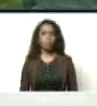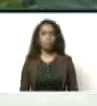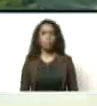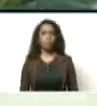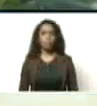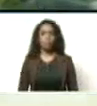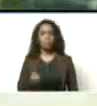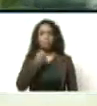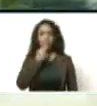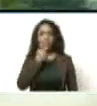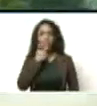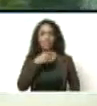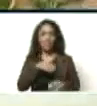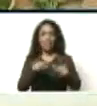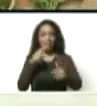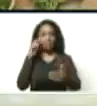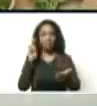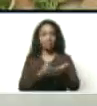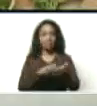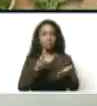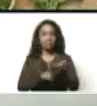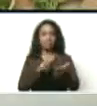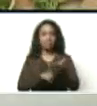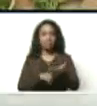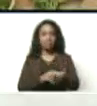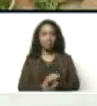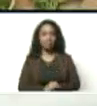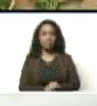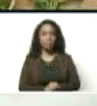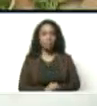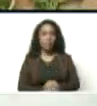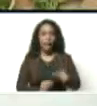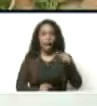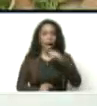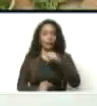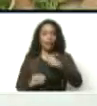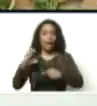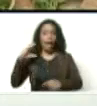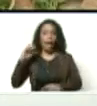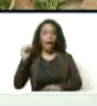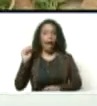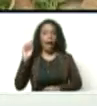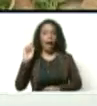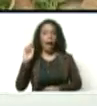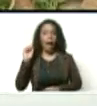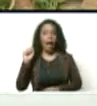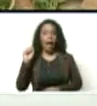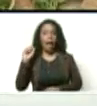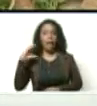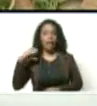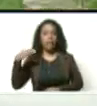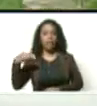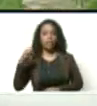qué hermosas tierras de verdad allá en carache més arriba